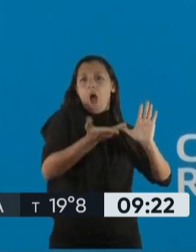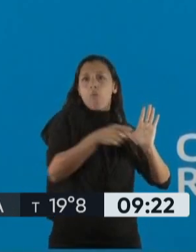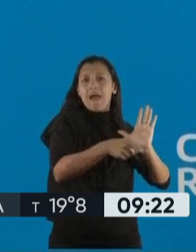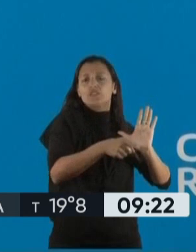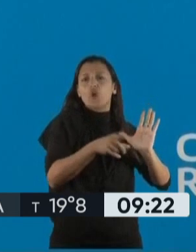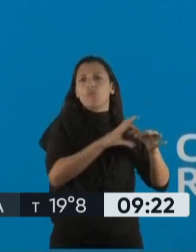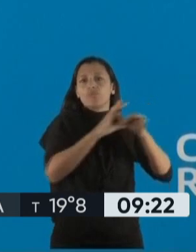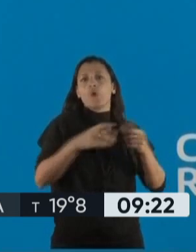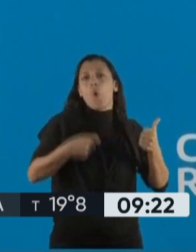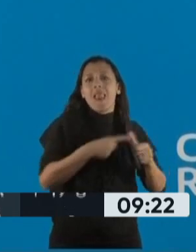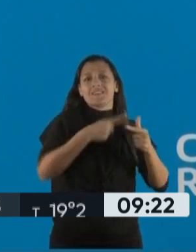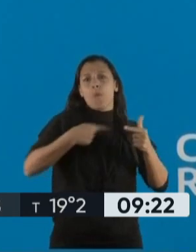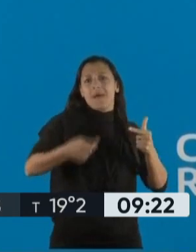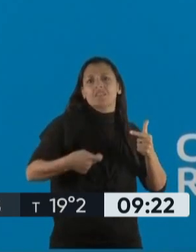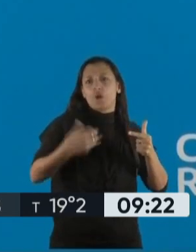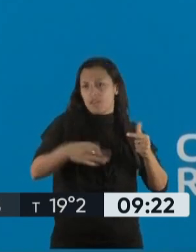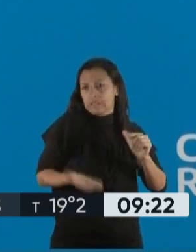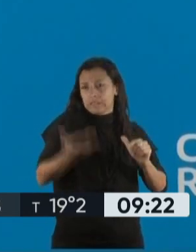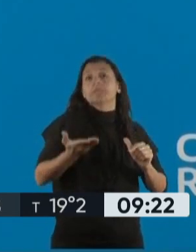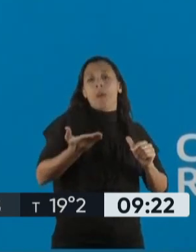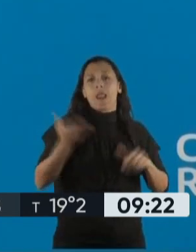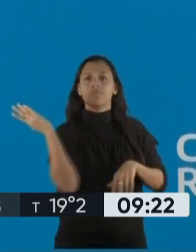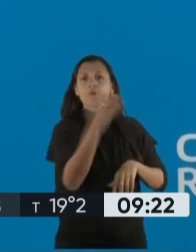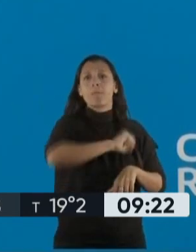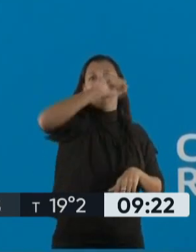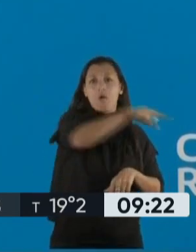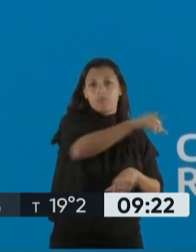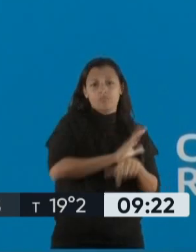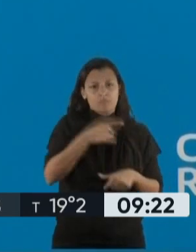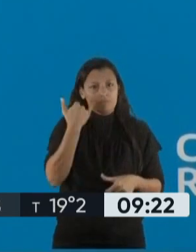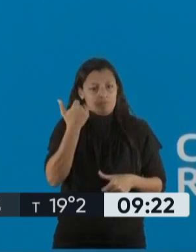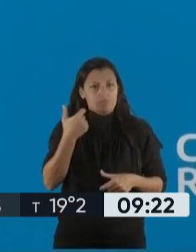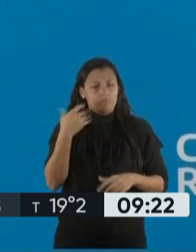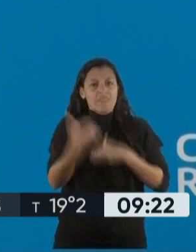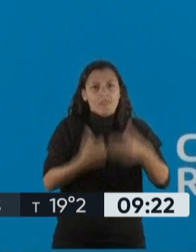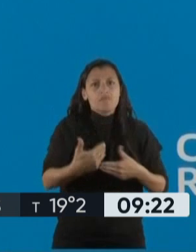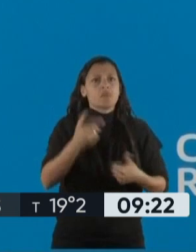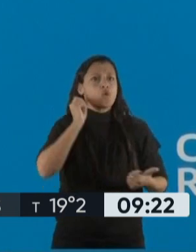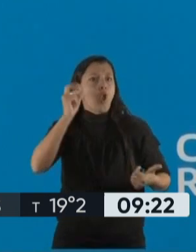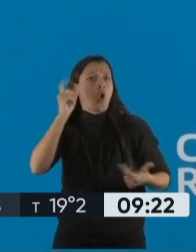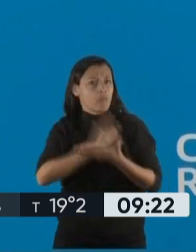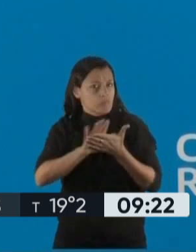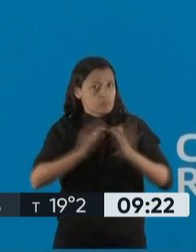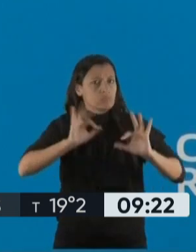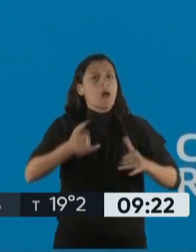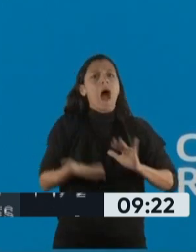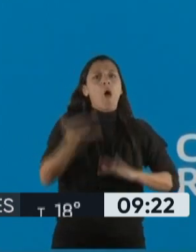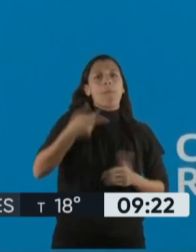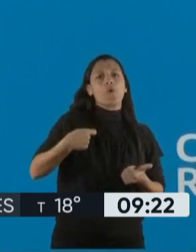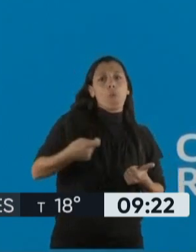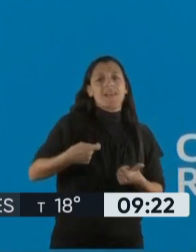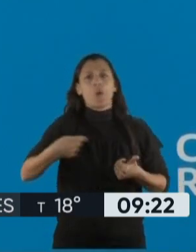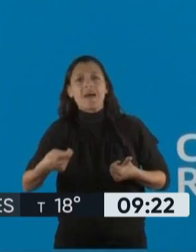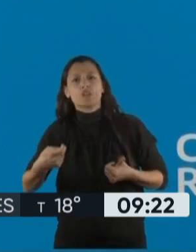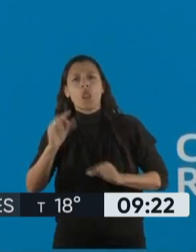las jubilaciones y las pensiones para que le ganen a la inflación. Eso viene sucediendo, el aumento de jubilaciones y pensiones le está